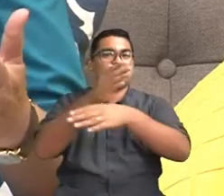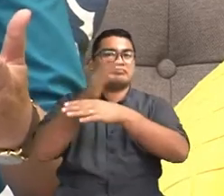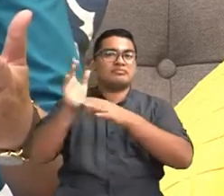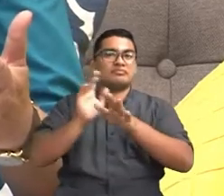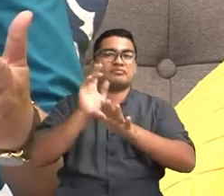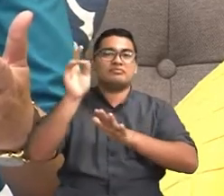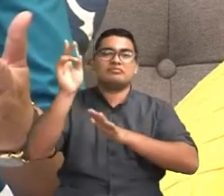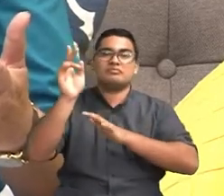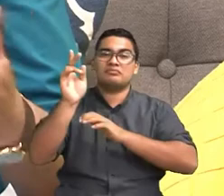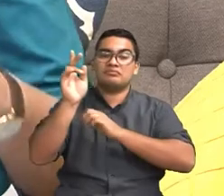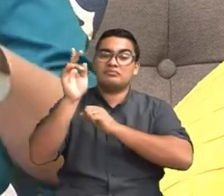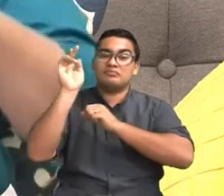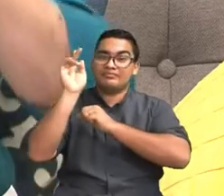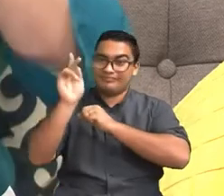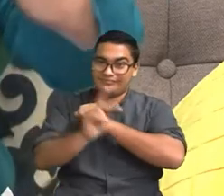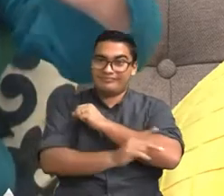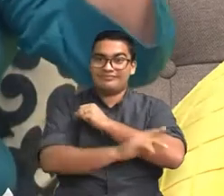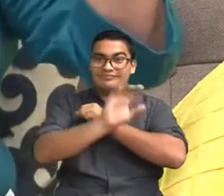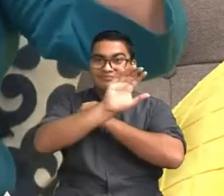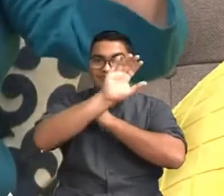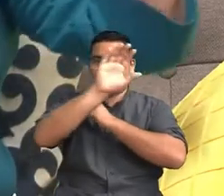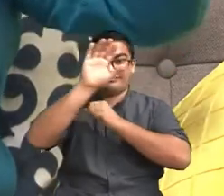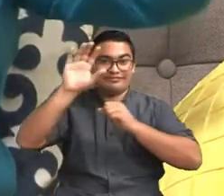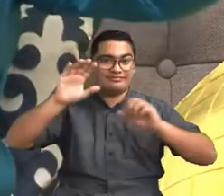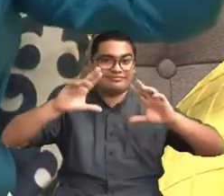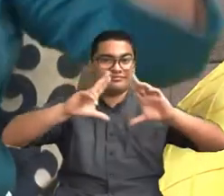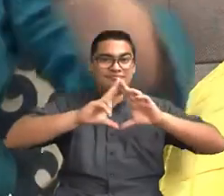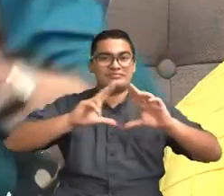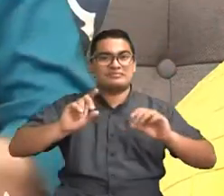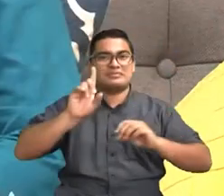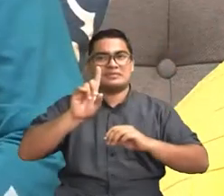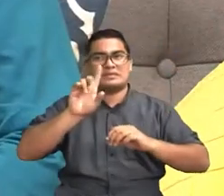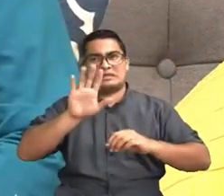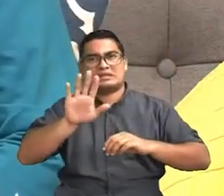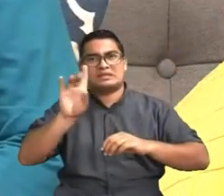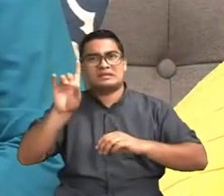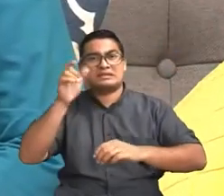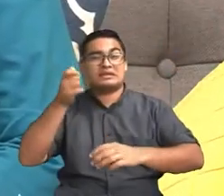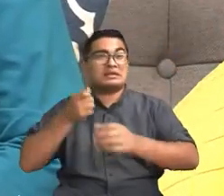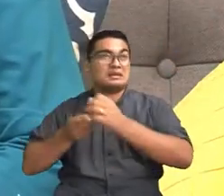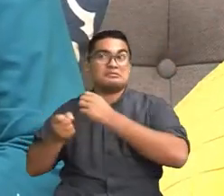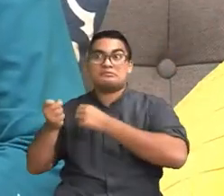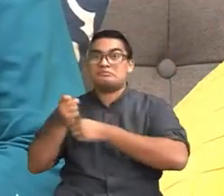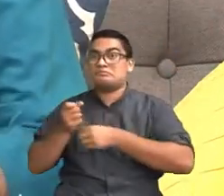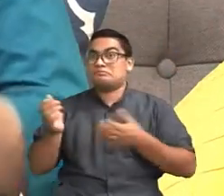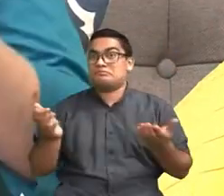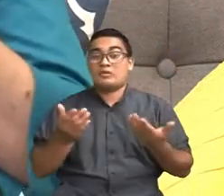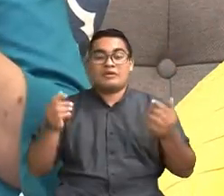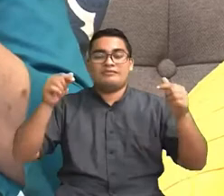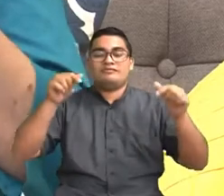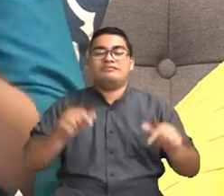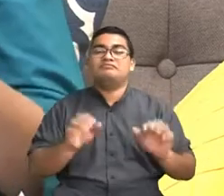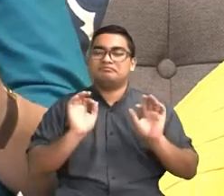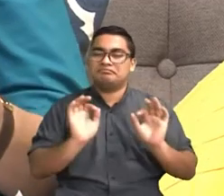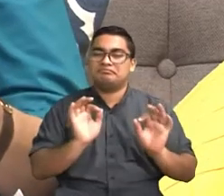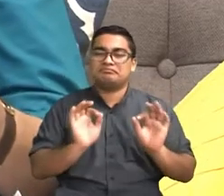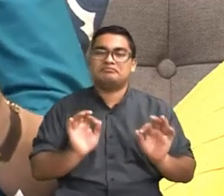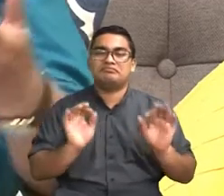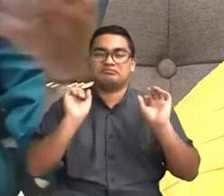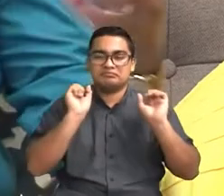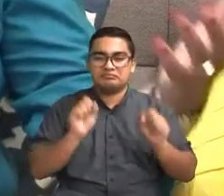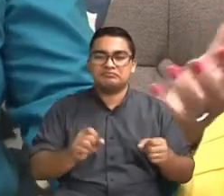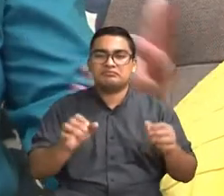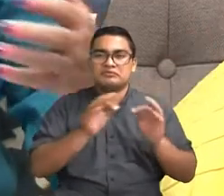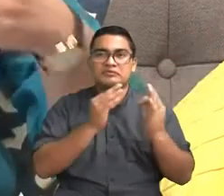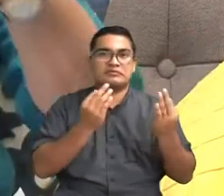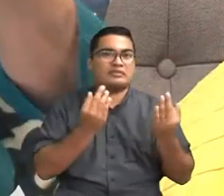Eso hace, qué decir, 15, 16 años, cuando se veía que la familia podía ir a